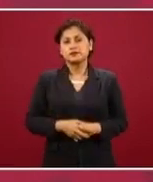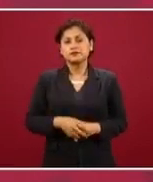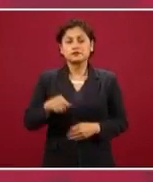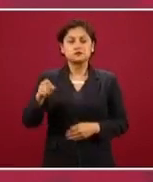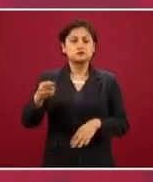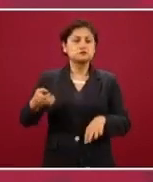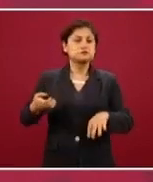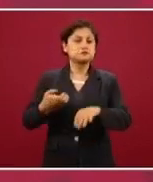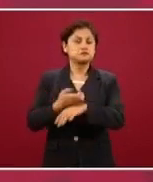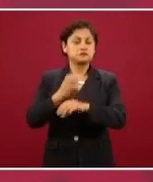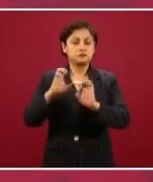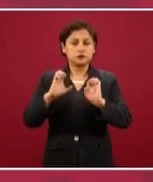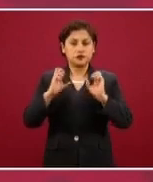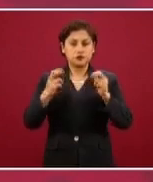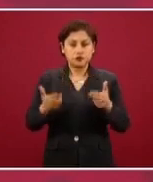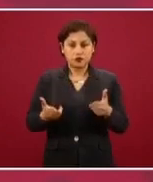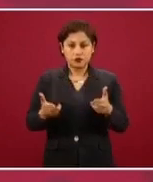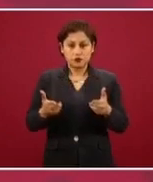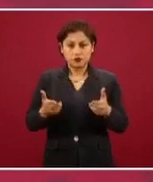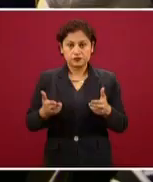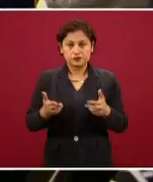Chiapas,